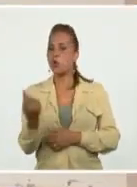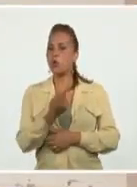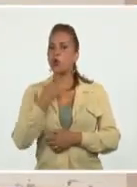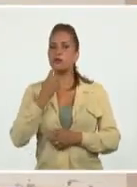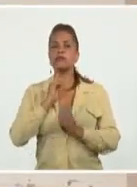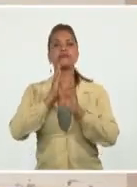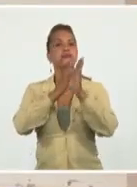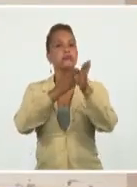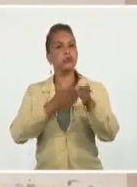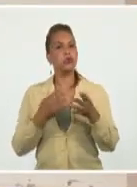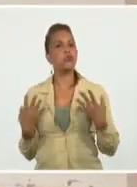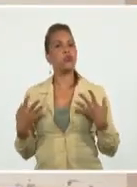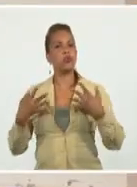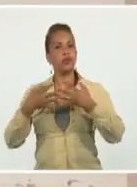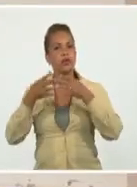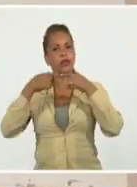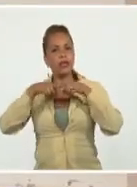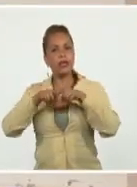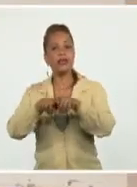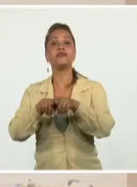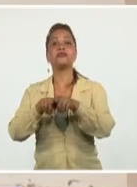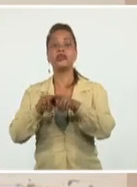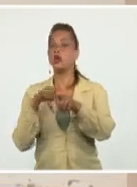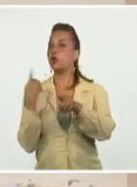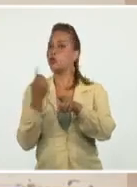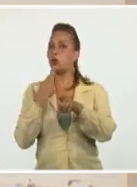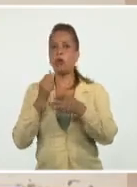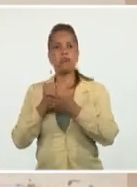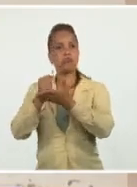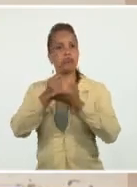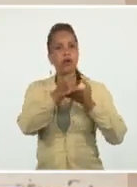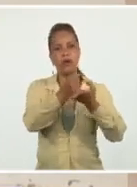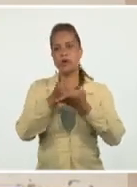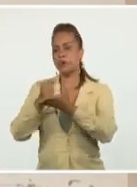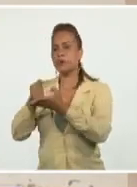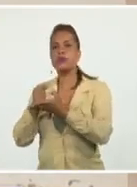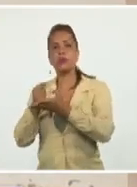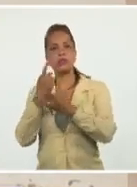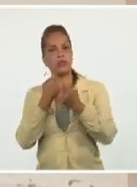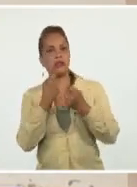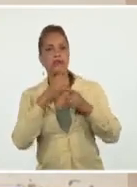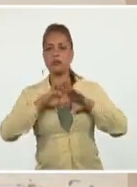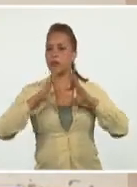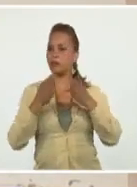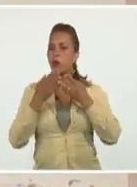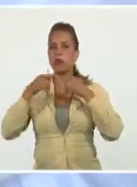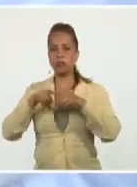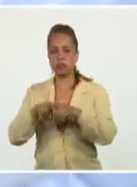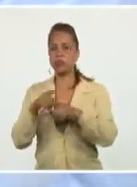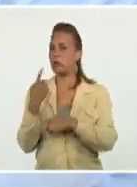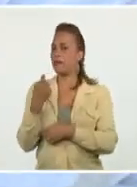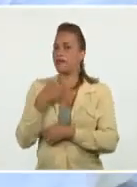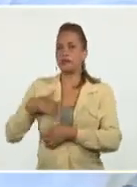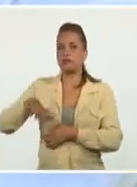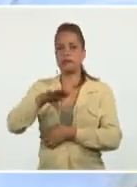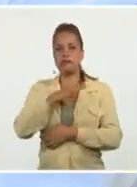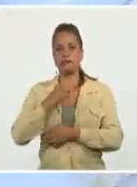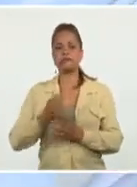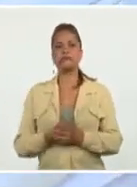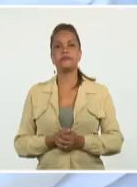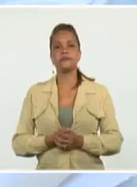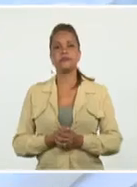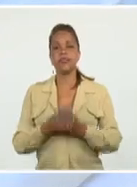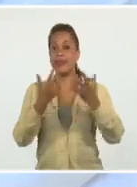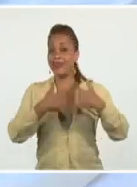muy unido al mundo que ponemos del mundo a la mano la nueva del ejecutor del mundo lo haga factura la fábrica